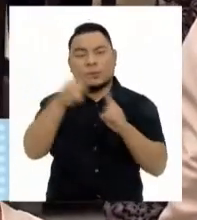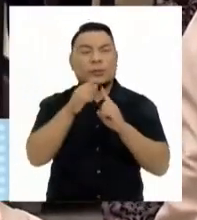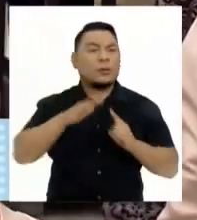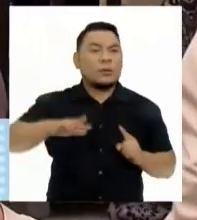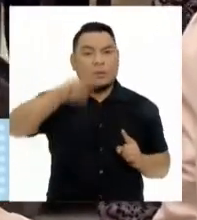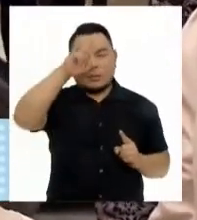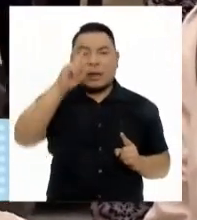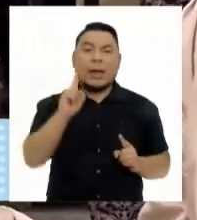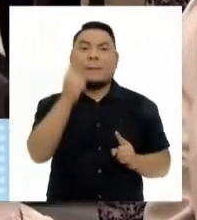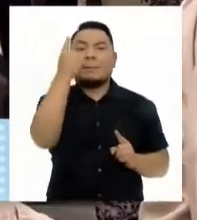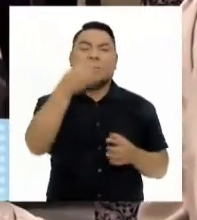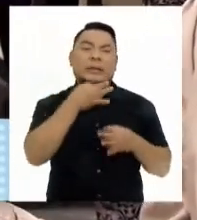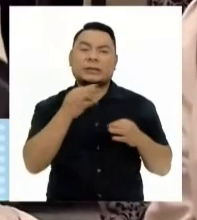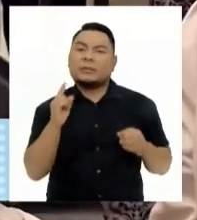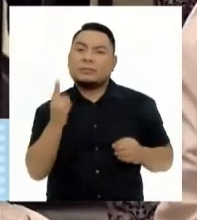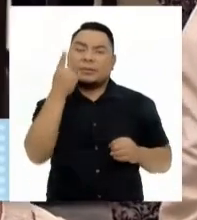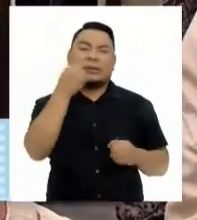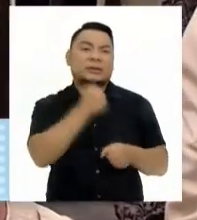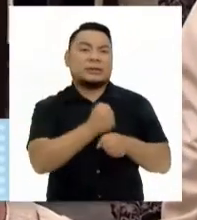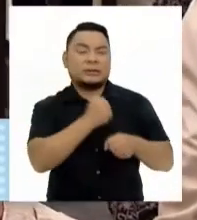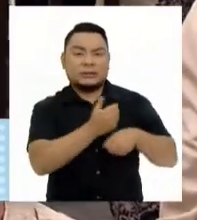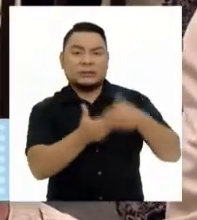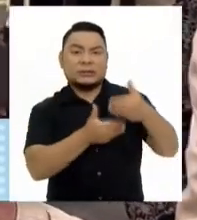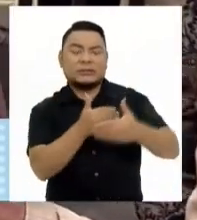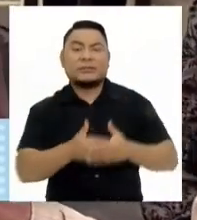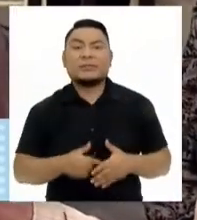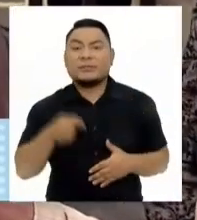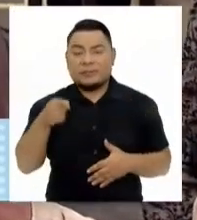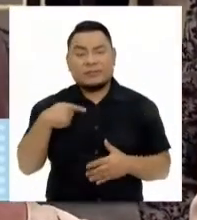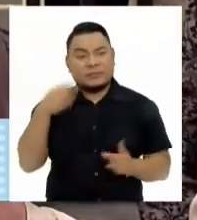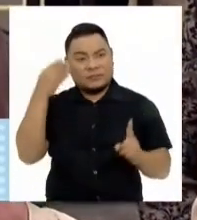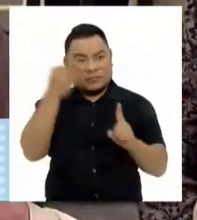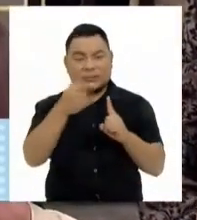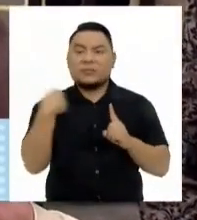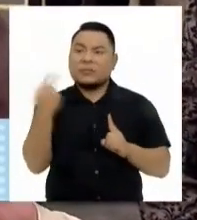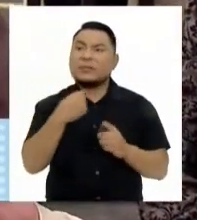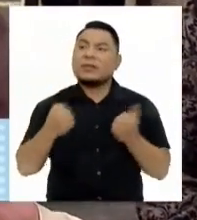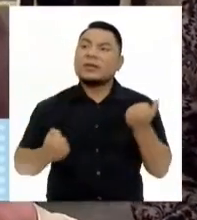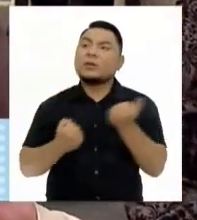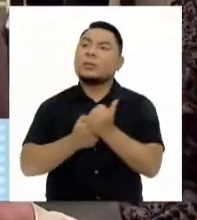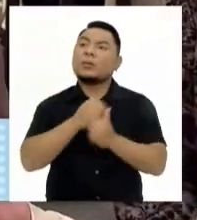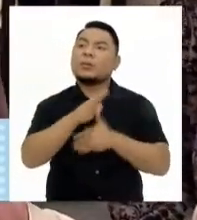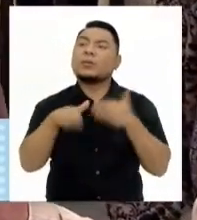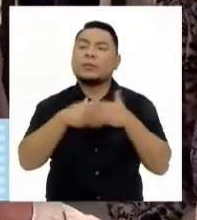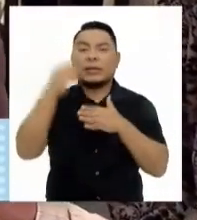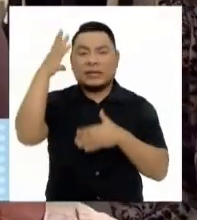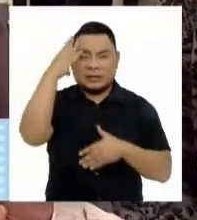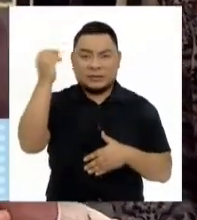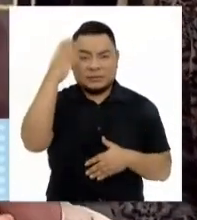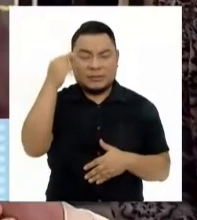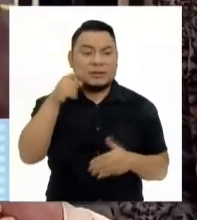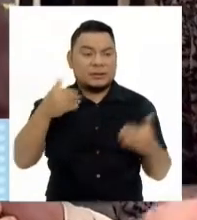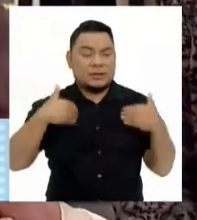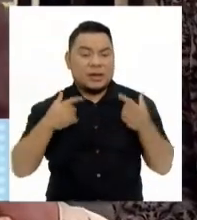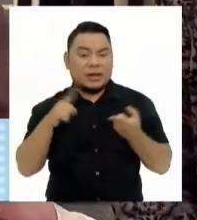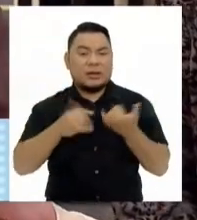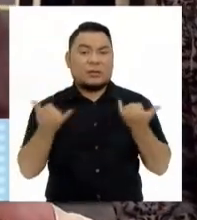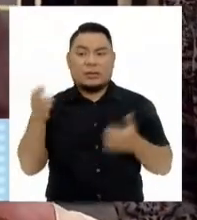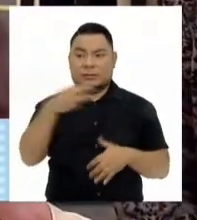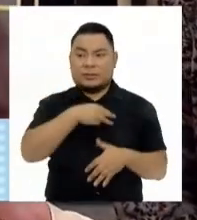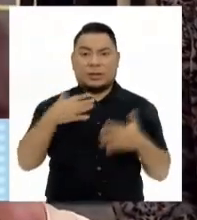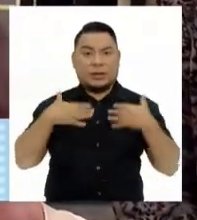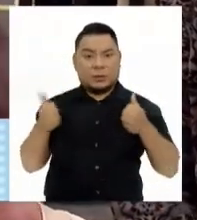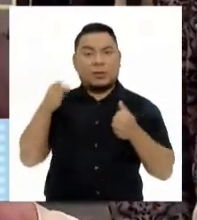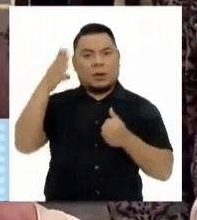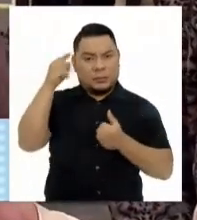nacional de primer interés, ¿no? Y bueno, y en ese camino estamos. Vamos a sumar toda la experiencia que tiene hasta ahora el Ministerio de